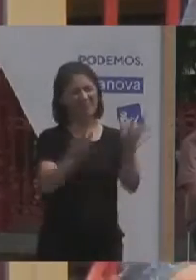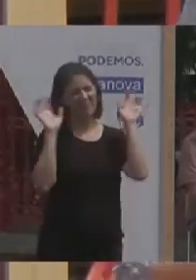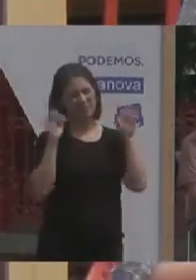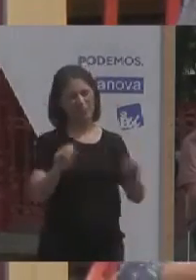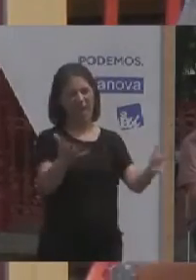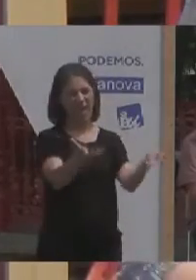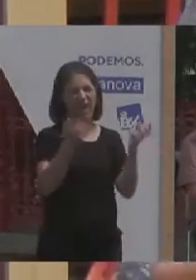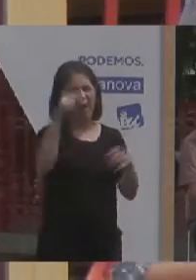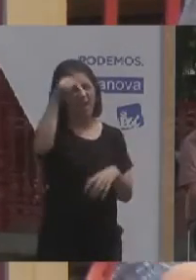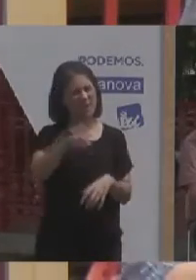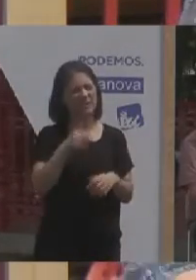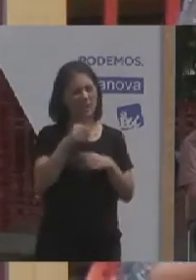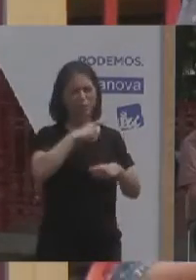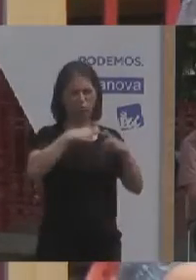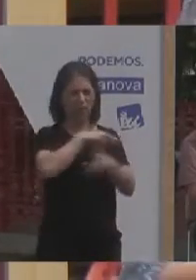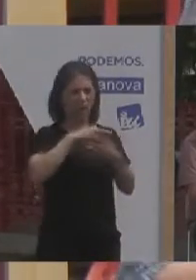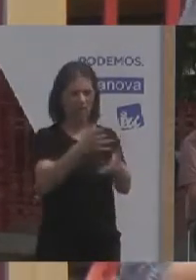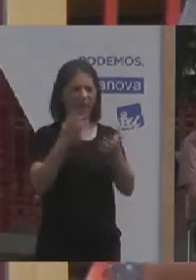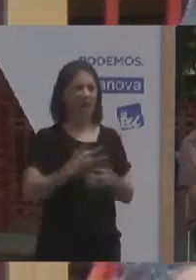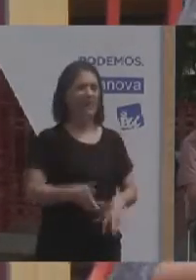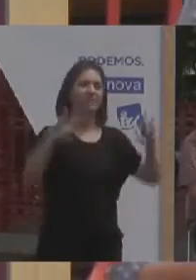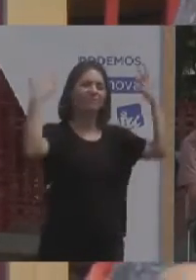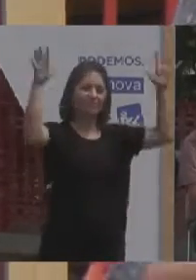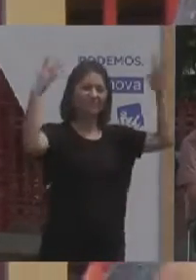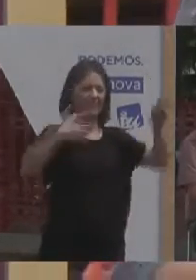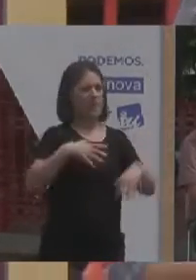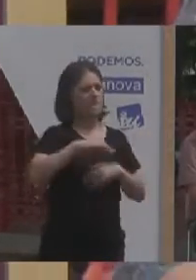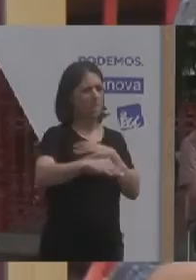a Xunta. Así que hai Marea.